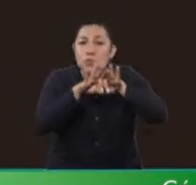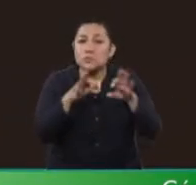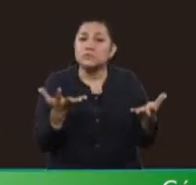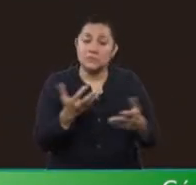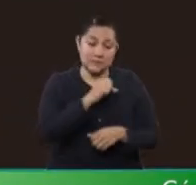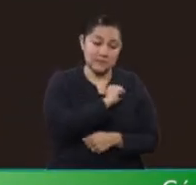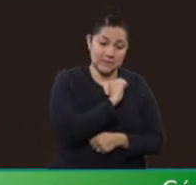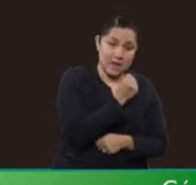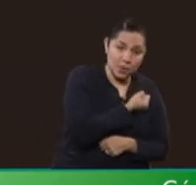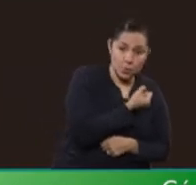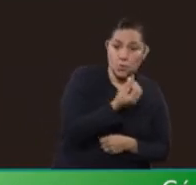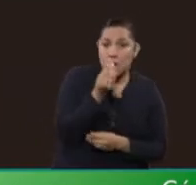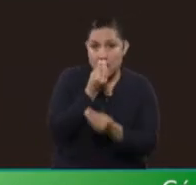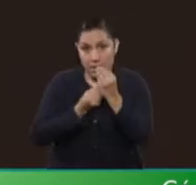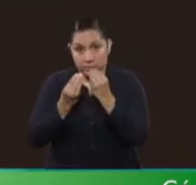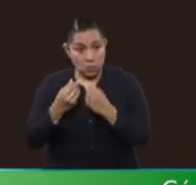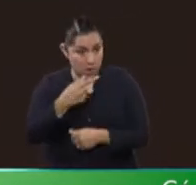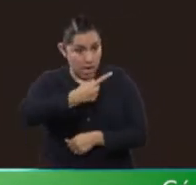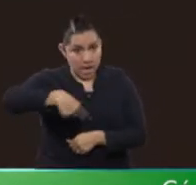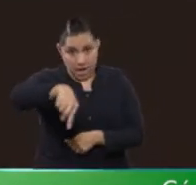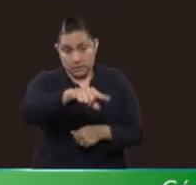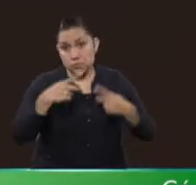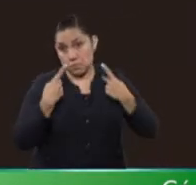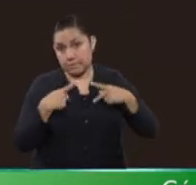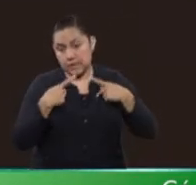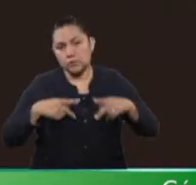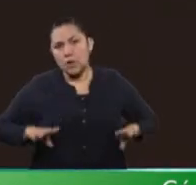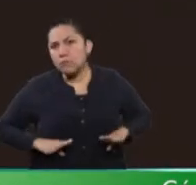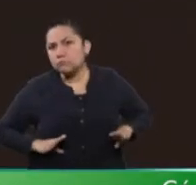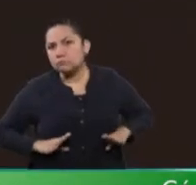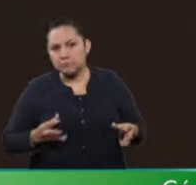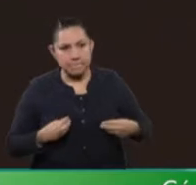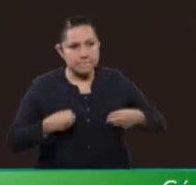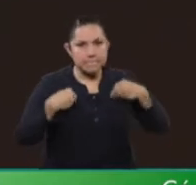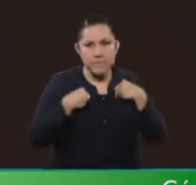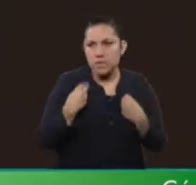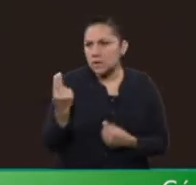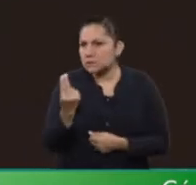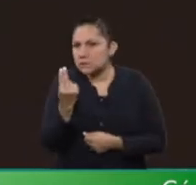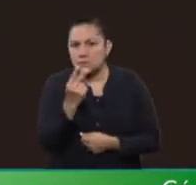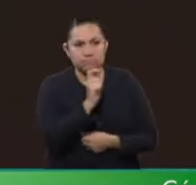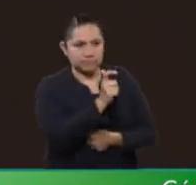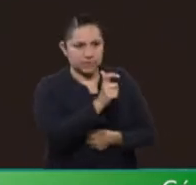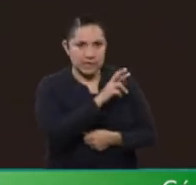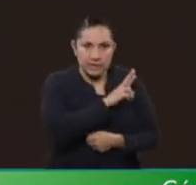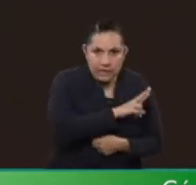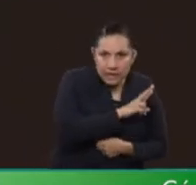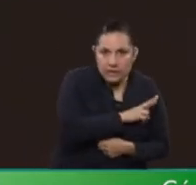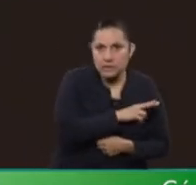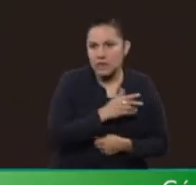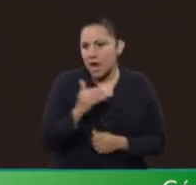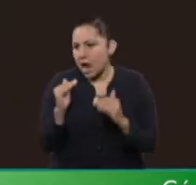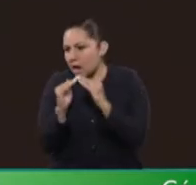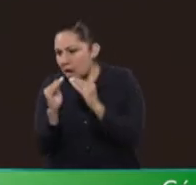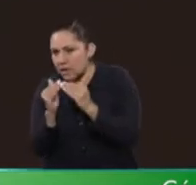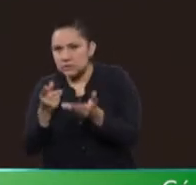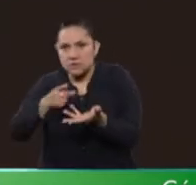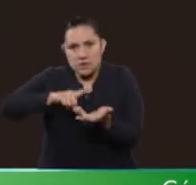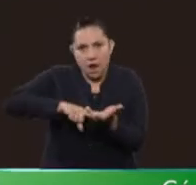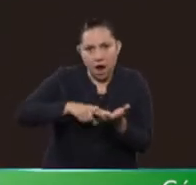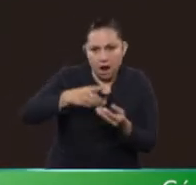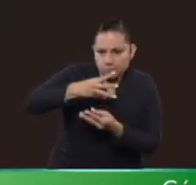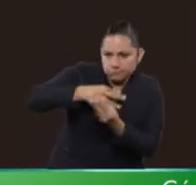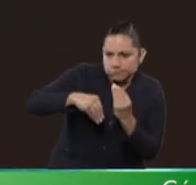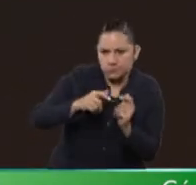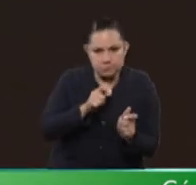diversas desde pagar una renta hasta cubrir otros gastos del hogar y que esas Preocupaciones son legítimas pero lo que busco con